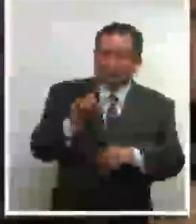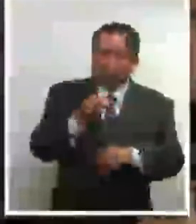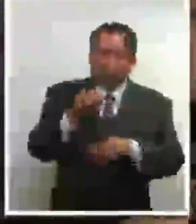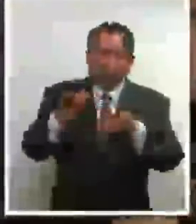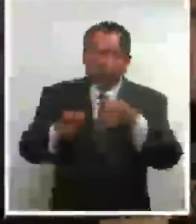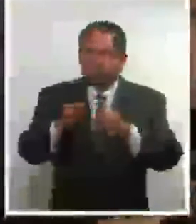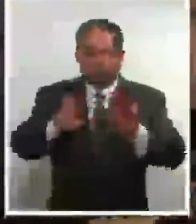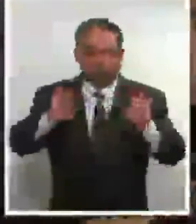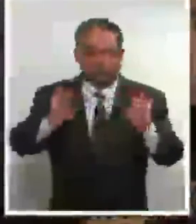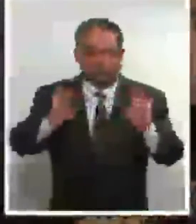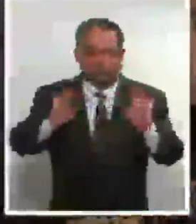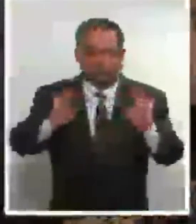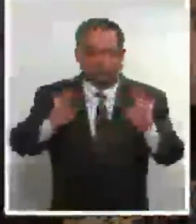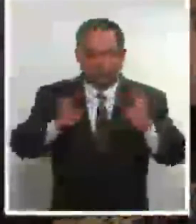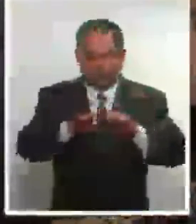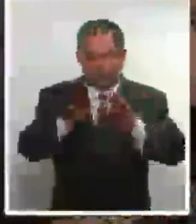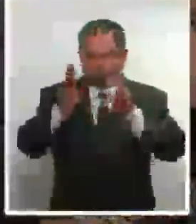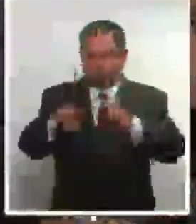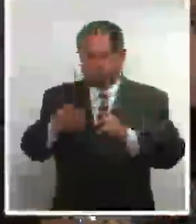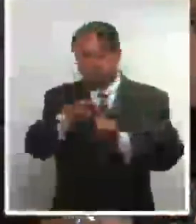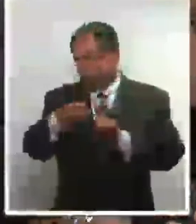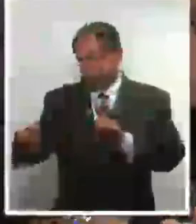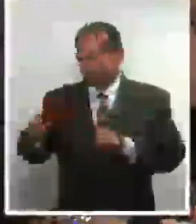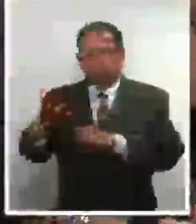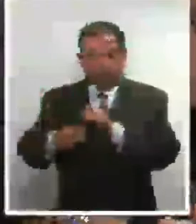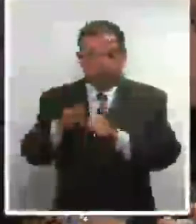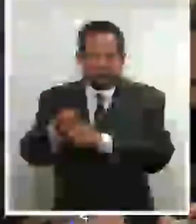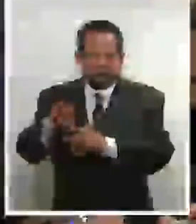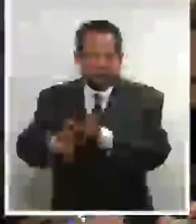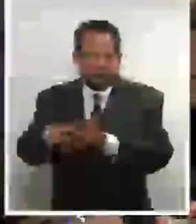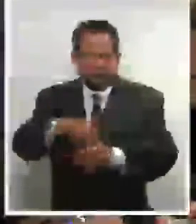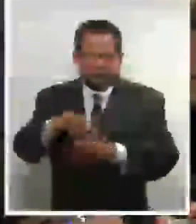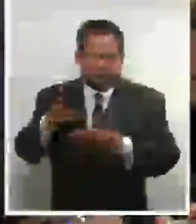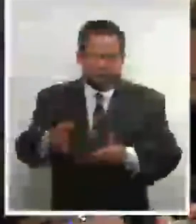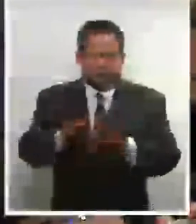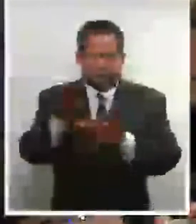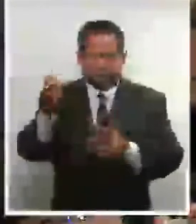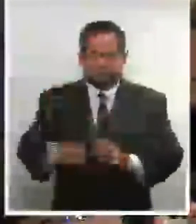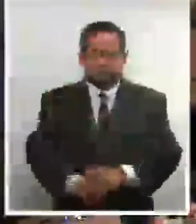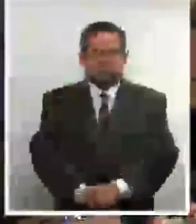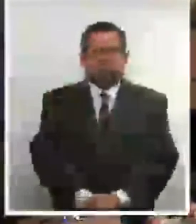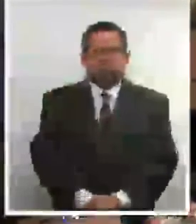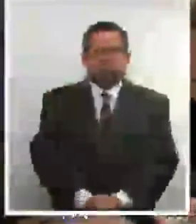justicia exclusivamente y dejar como está el párrafo. Gracias.